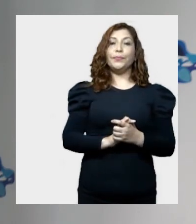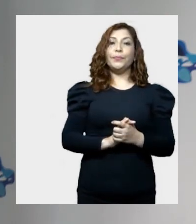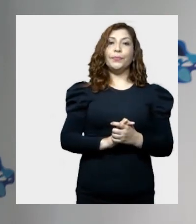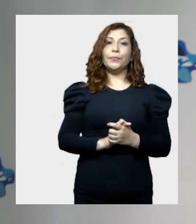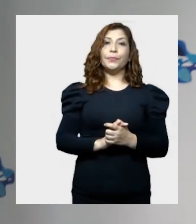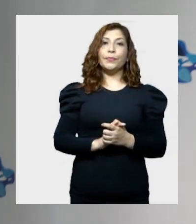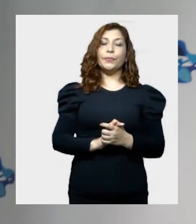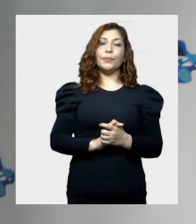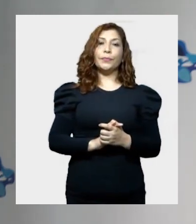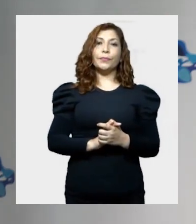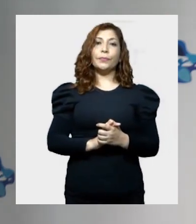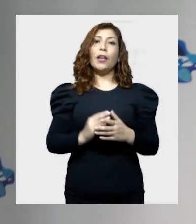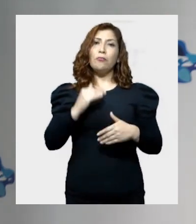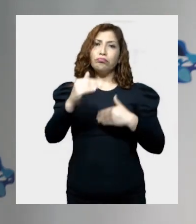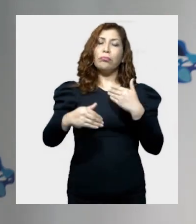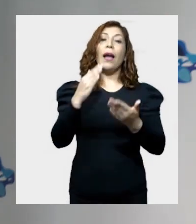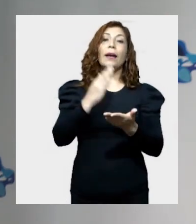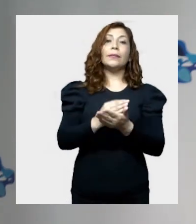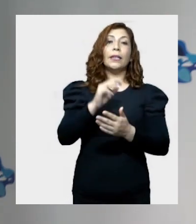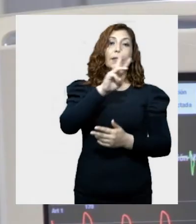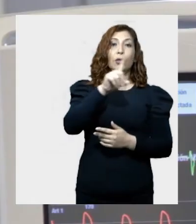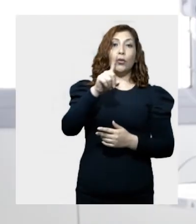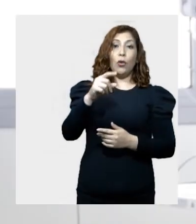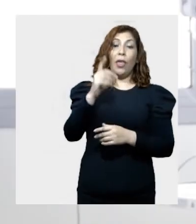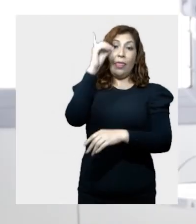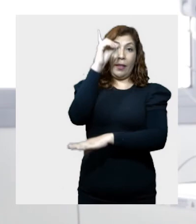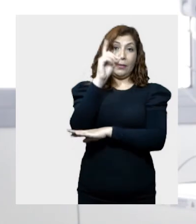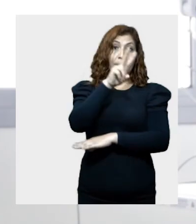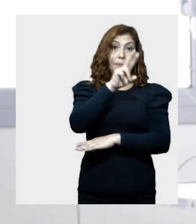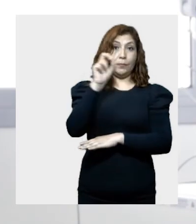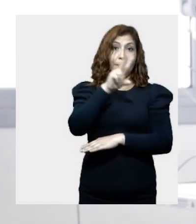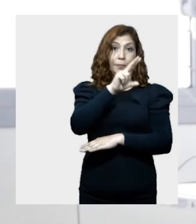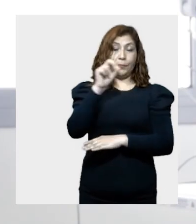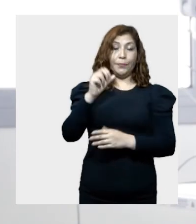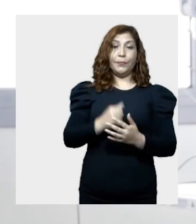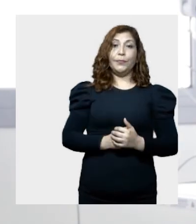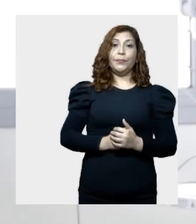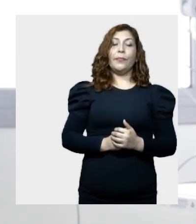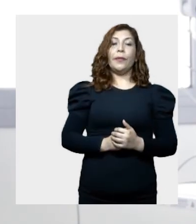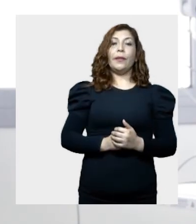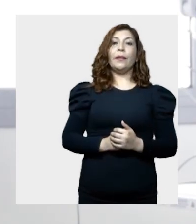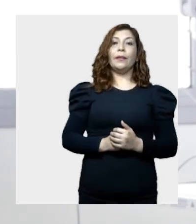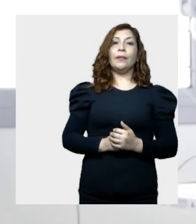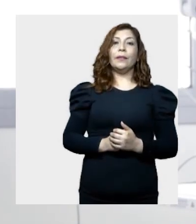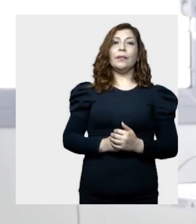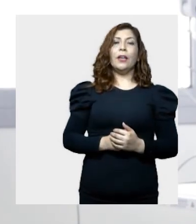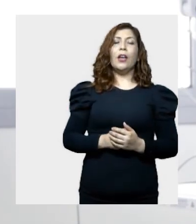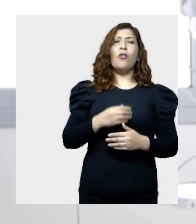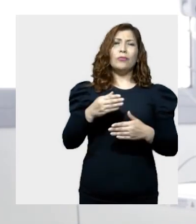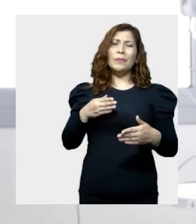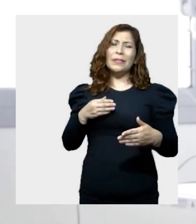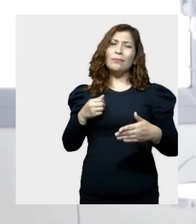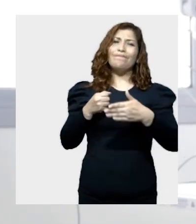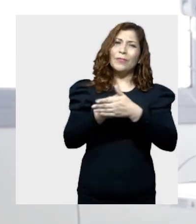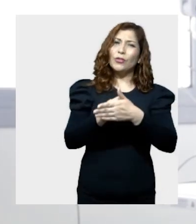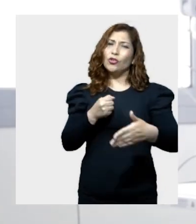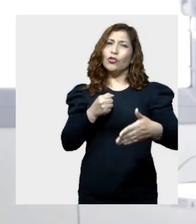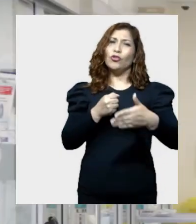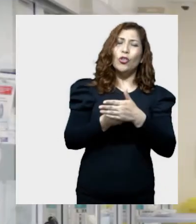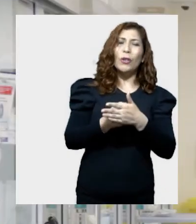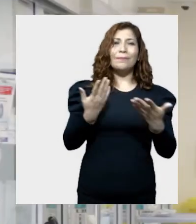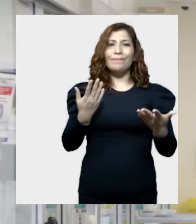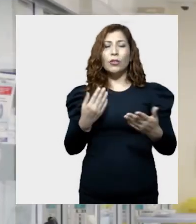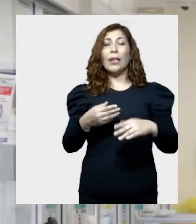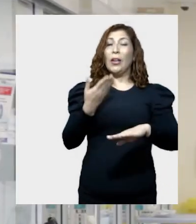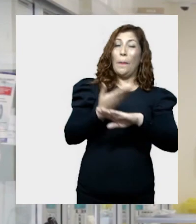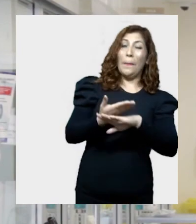se mantuvo vigente hasta el 31 de diciembre de 2020. Tuvimos un constante choque entre el dinamismo que exigió